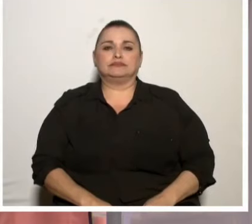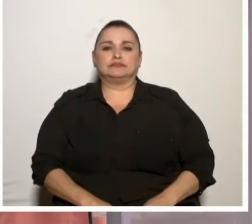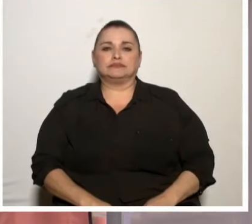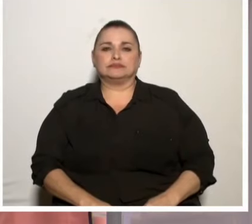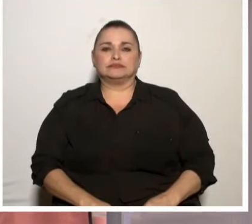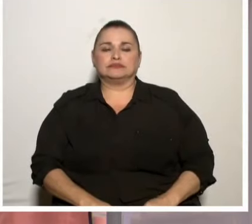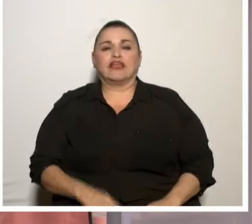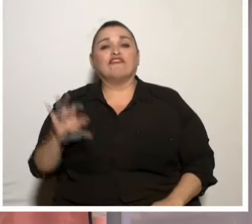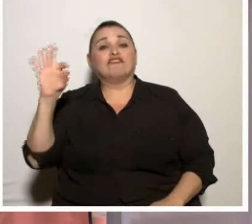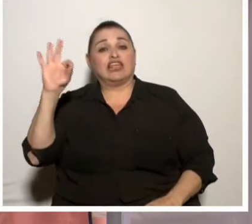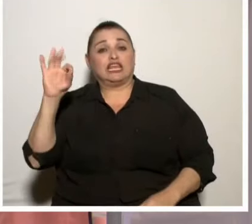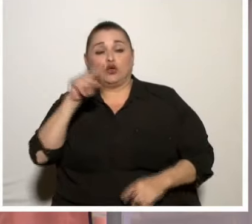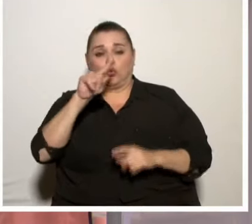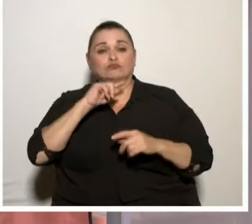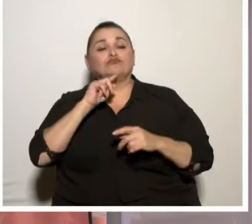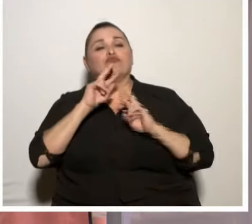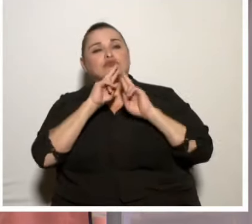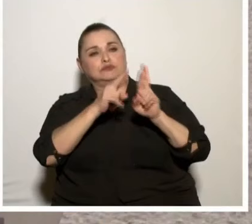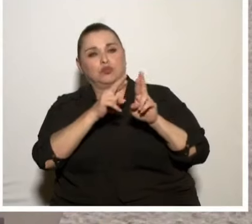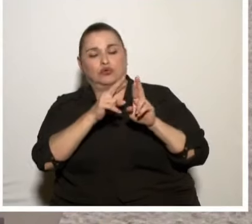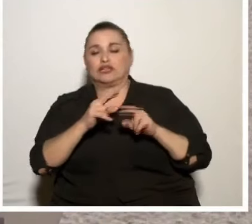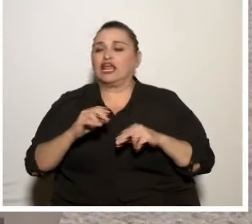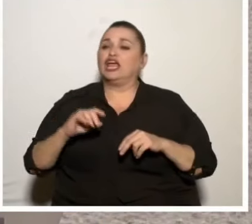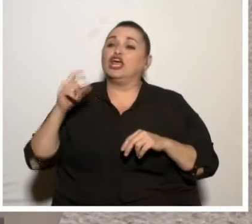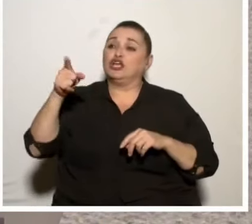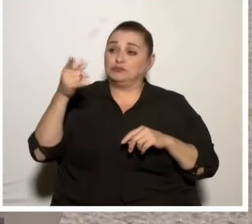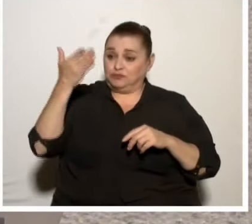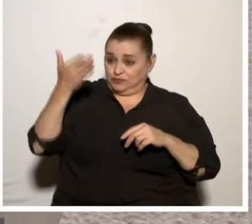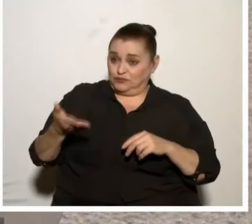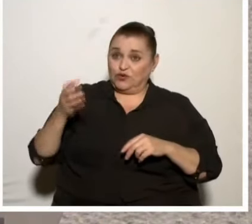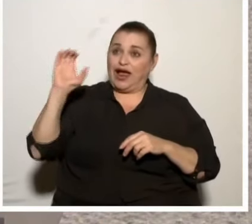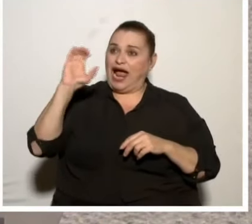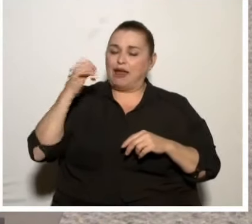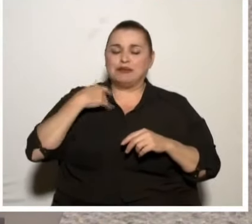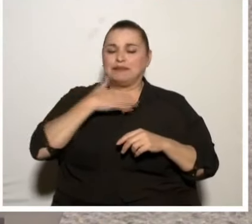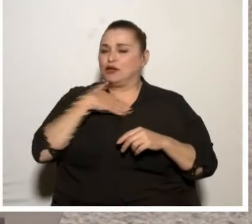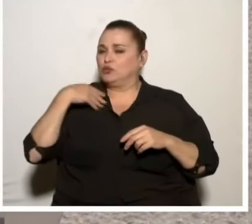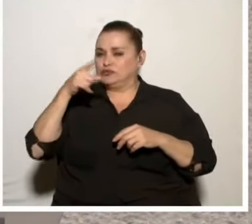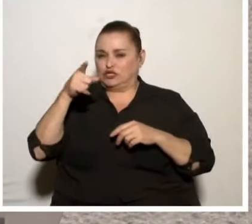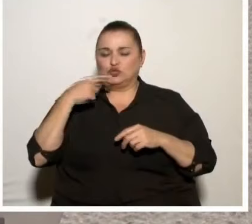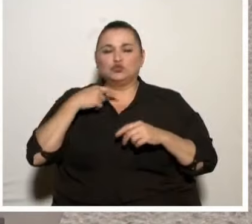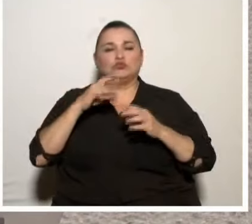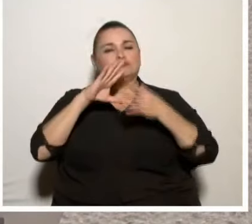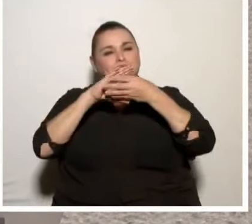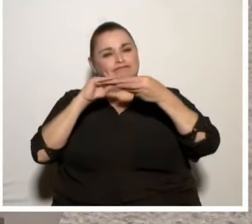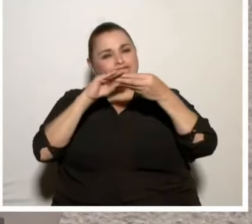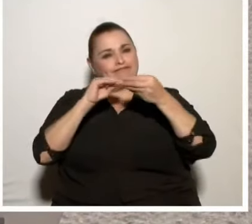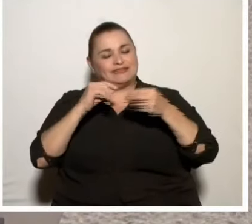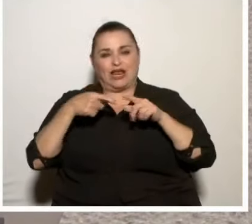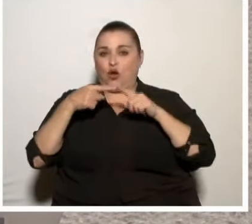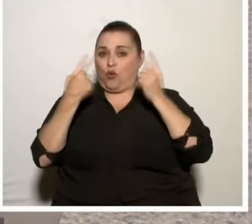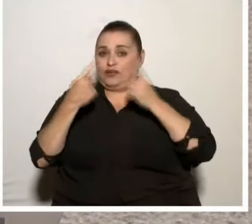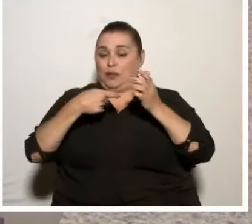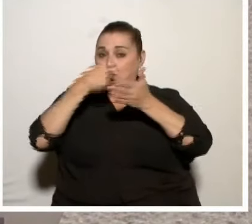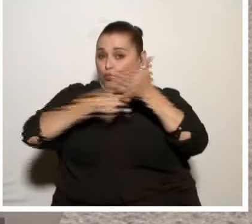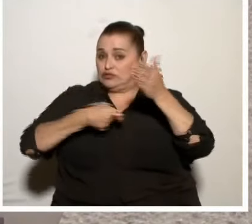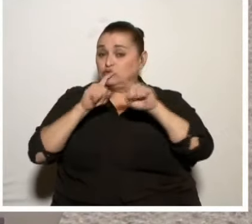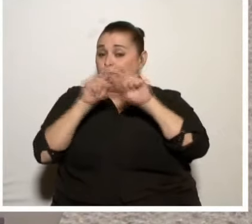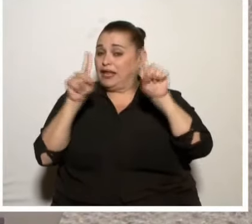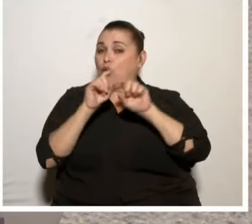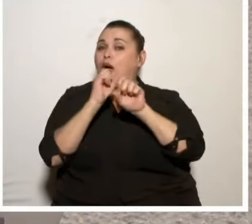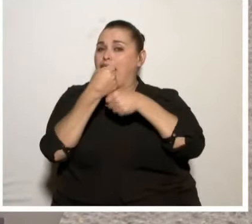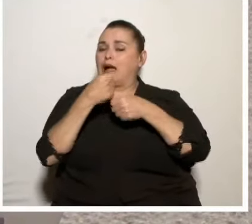Don Federico, su réplica. Doña Carmen, me encanta su argumento contra los impuestos, pero hagámoslo general. Por eso